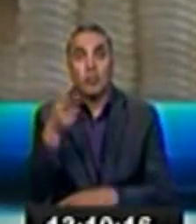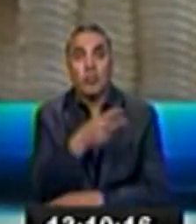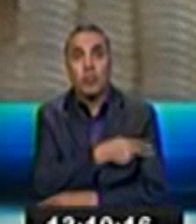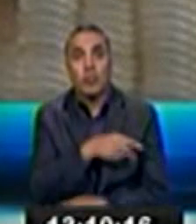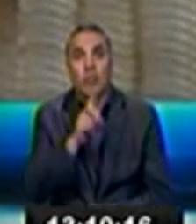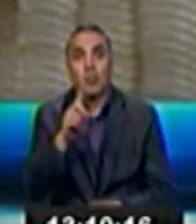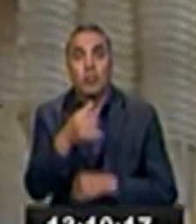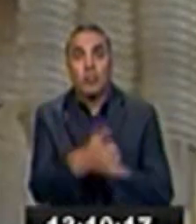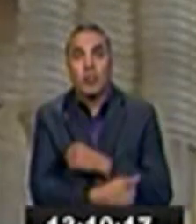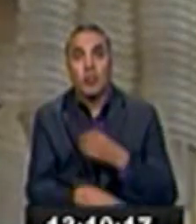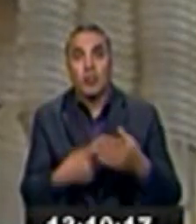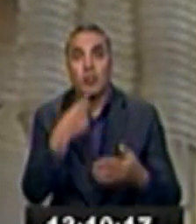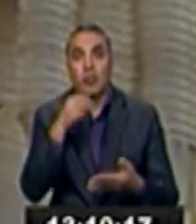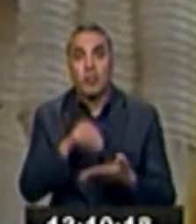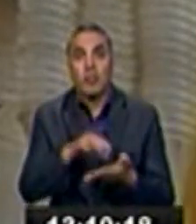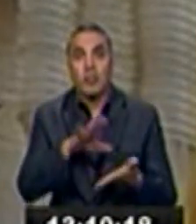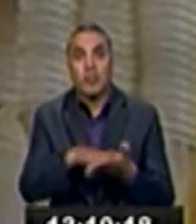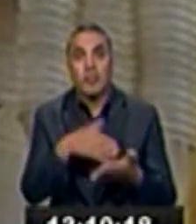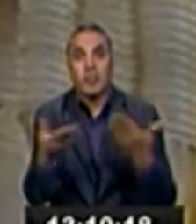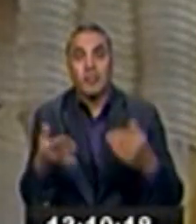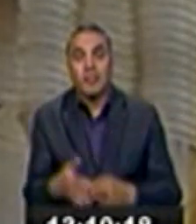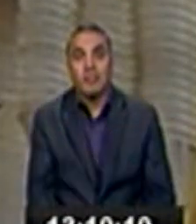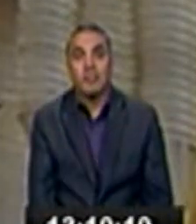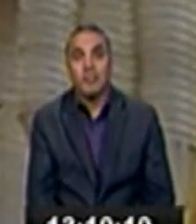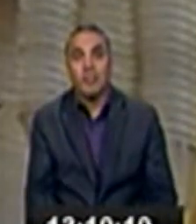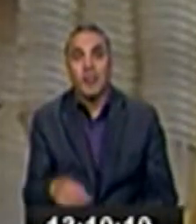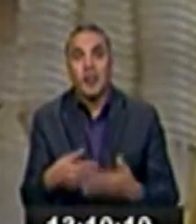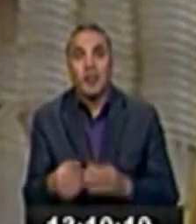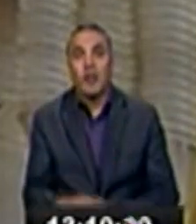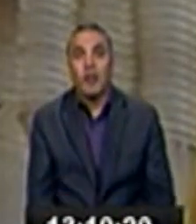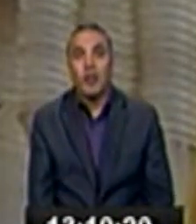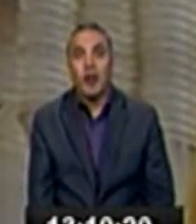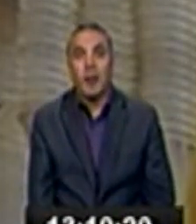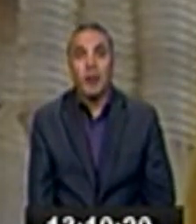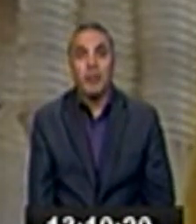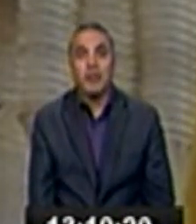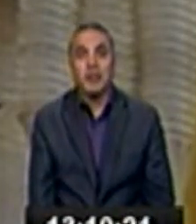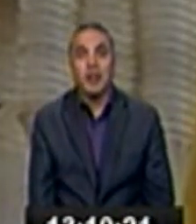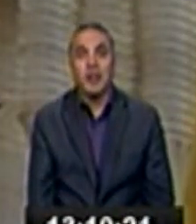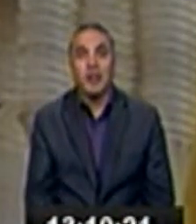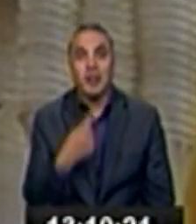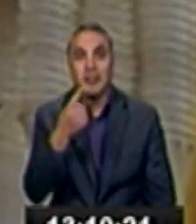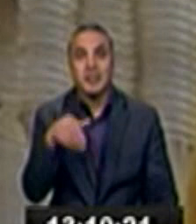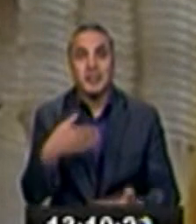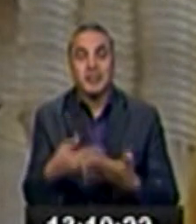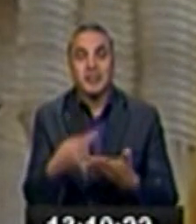país ya tienen un nombramiento definitivo. Esa es la información que yo les tengo hasta el momento de las actividades que